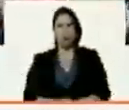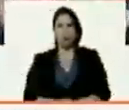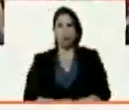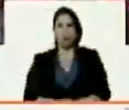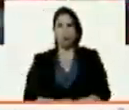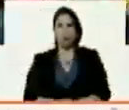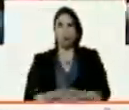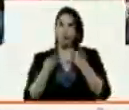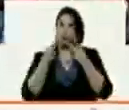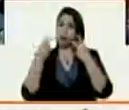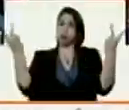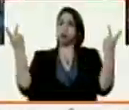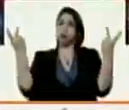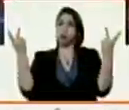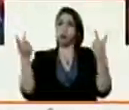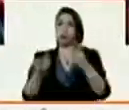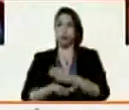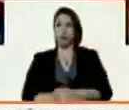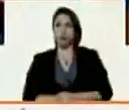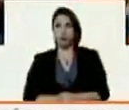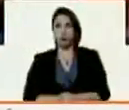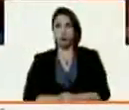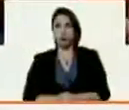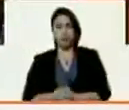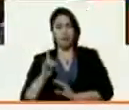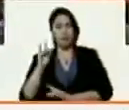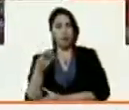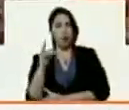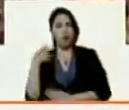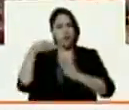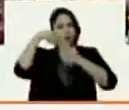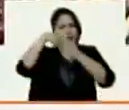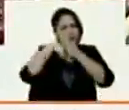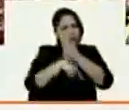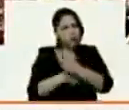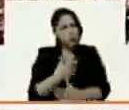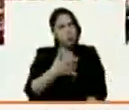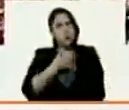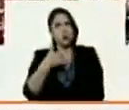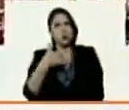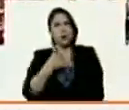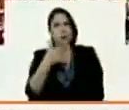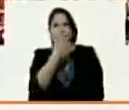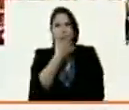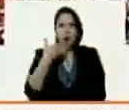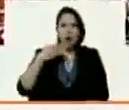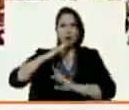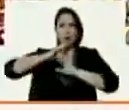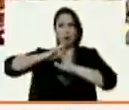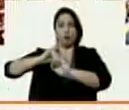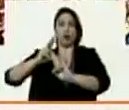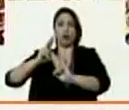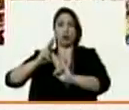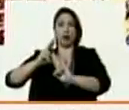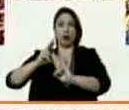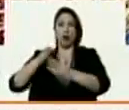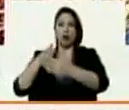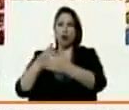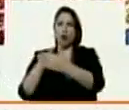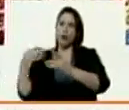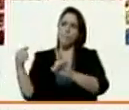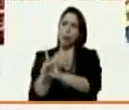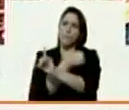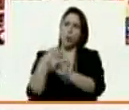Y le enviamos un mensaje a la Bolivia profunda: la mejor respuesta contra los ataques